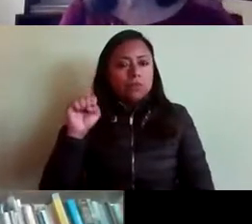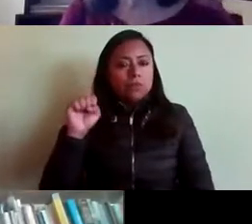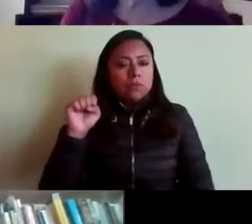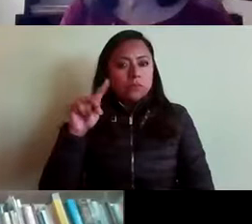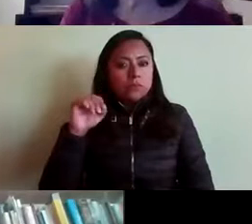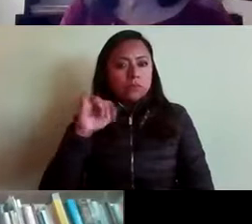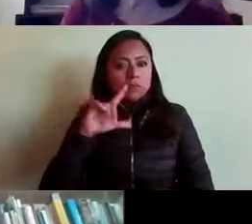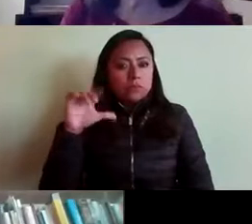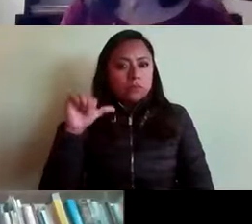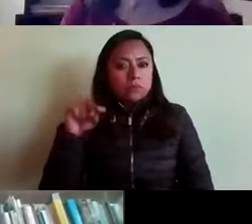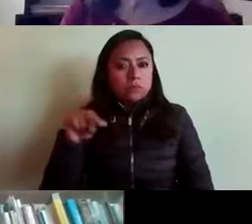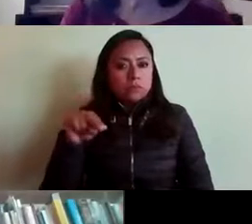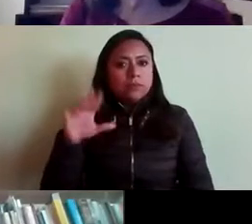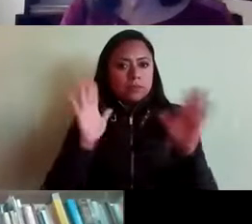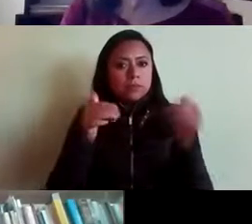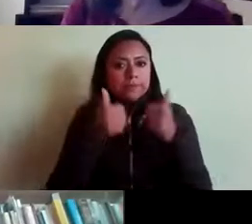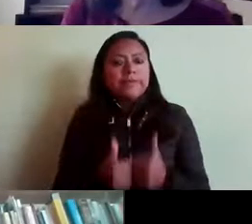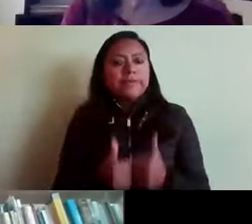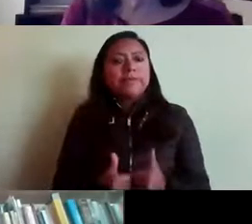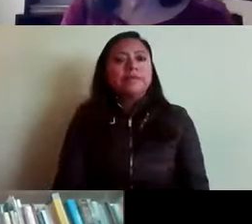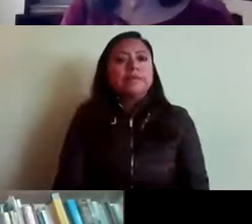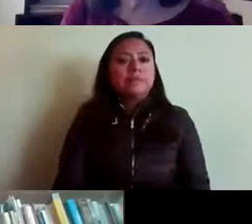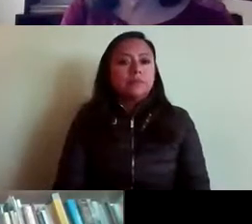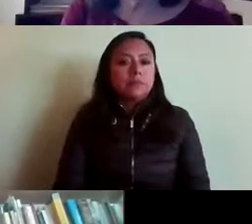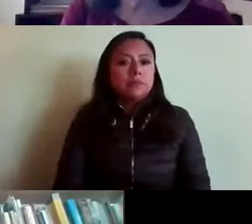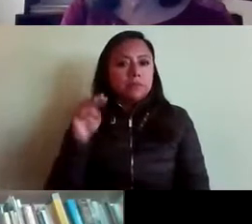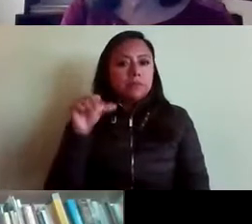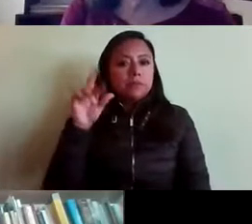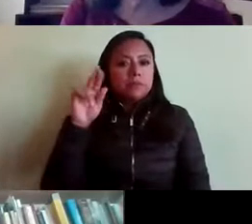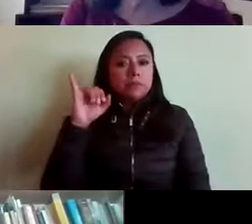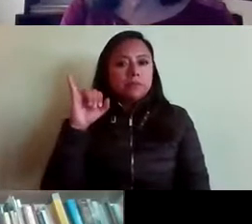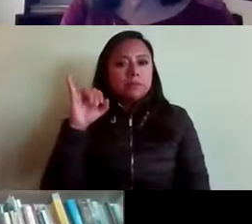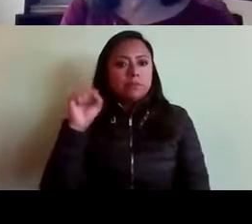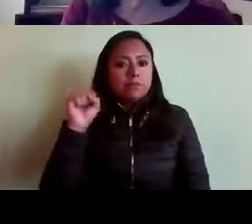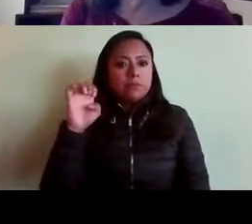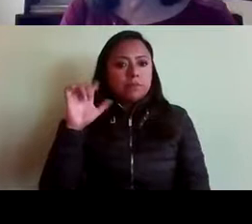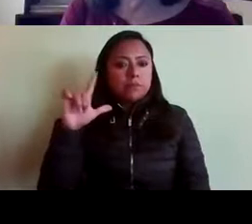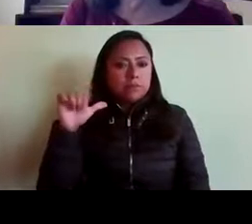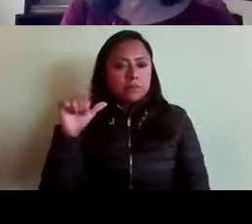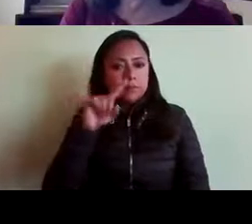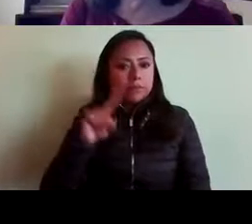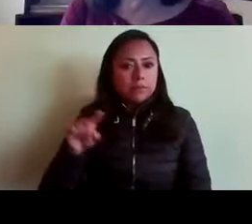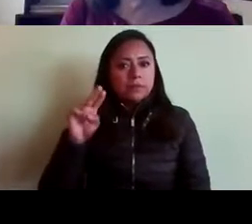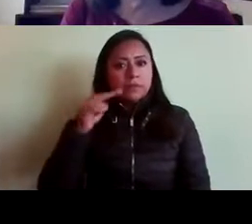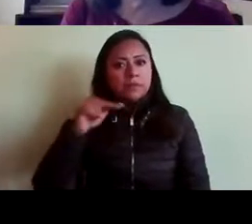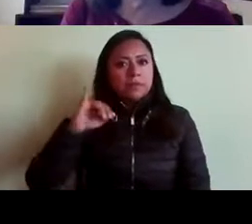Santillán, presente. Marisela Zúñiga Cerón. Marisela Zúñiga, presente.